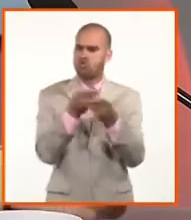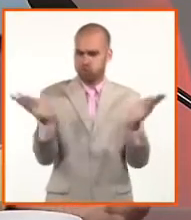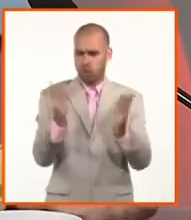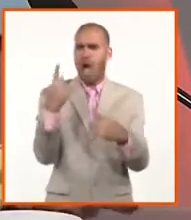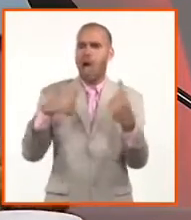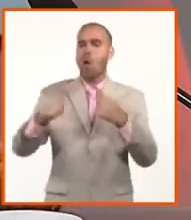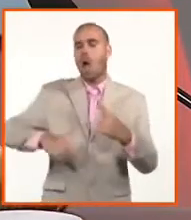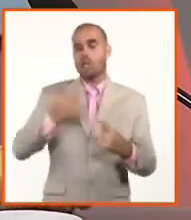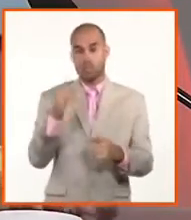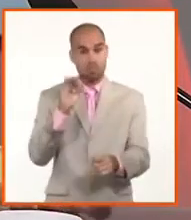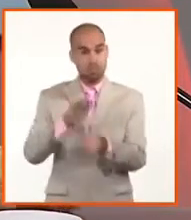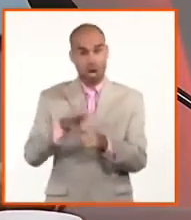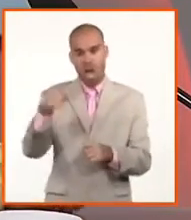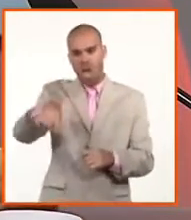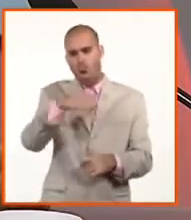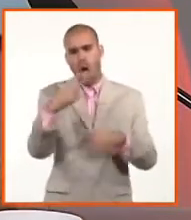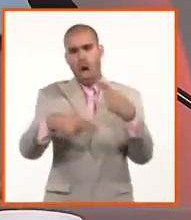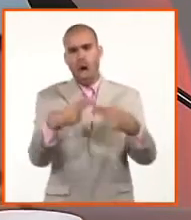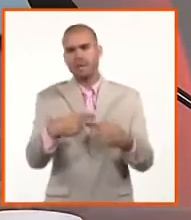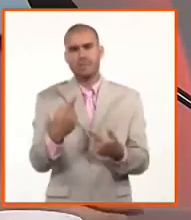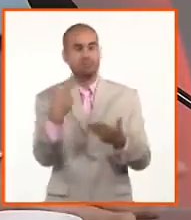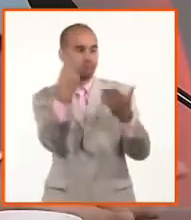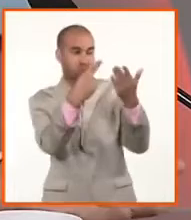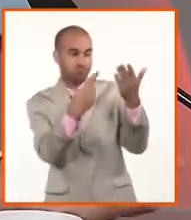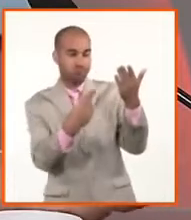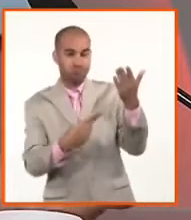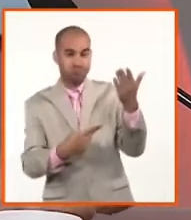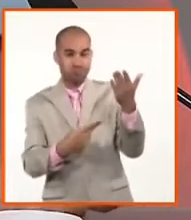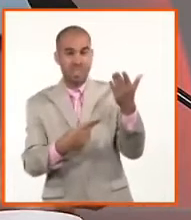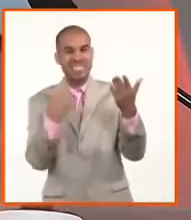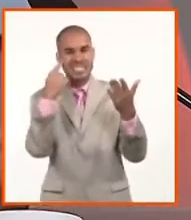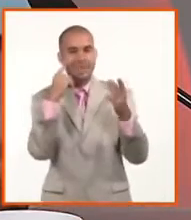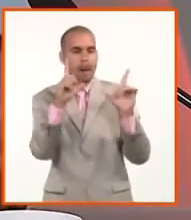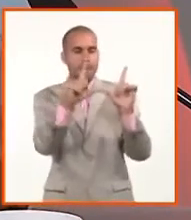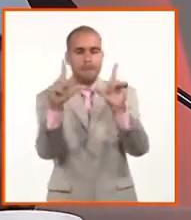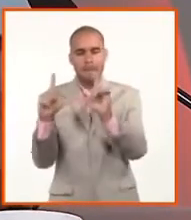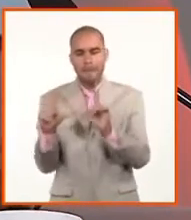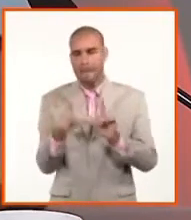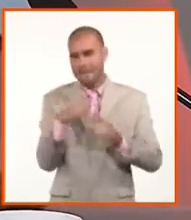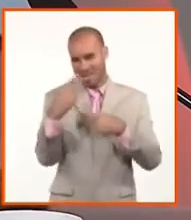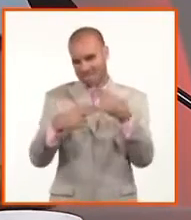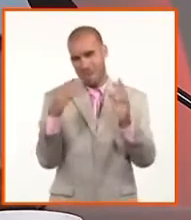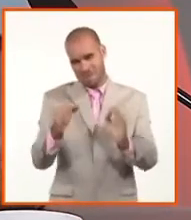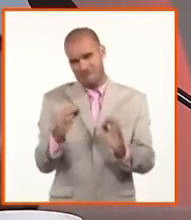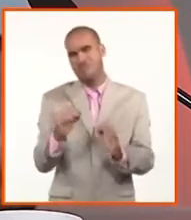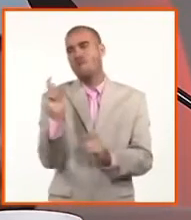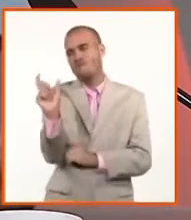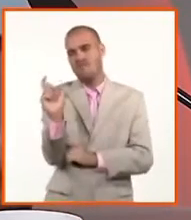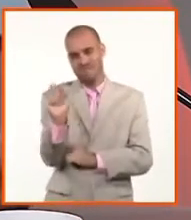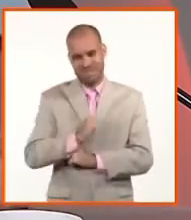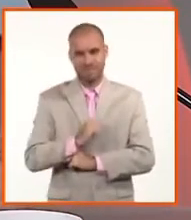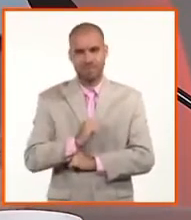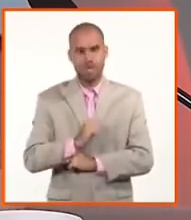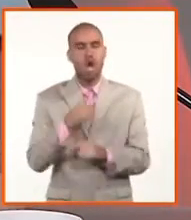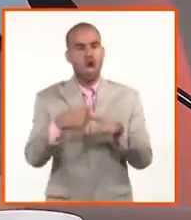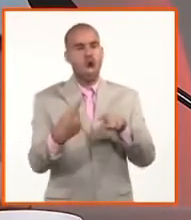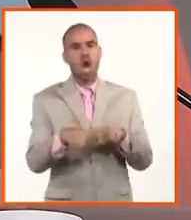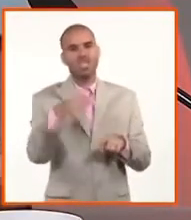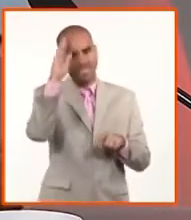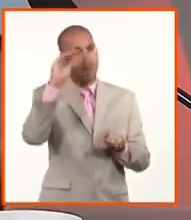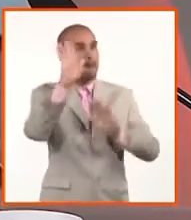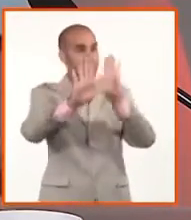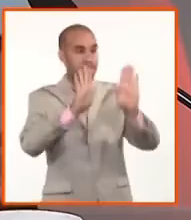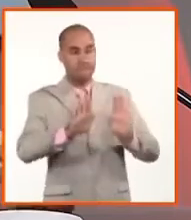de ahí hicieron obras plásticas que hoy quedan en una colección de postales que hicimos para esta jornada, también con el mural que quedó en San Juan y